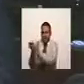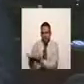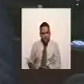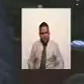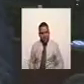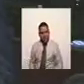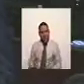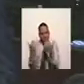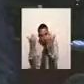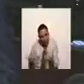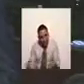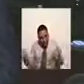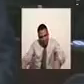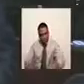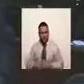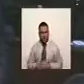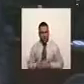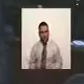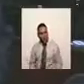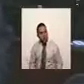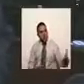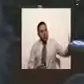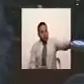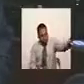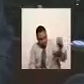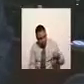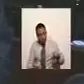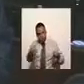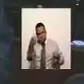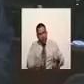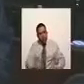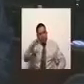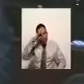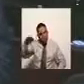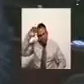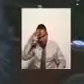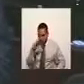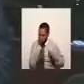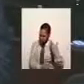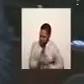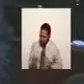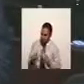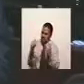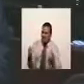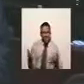para que hoy tengamos soldados cubanos en este proceso?